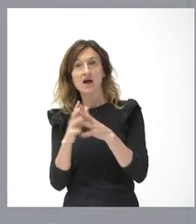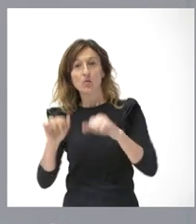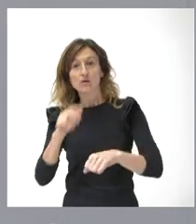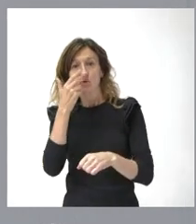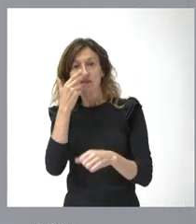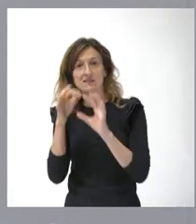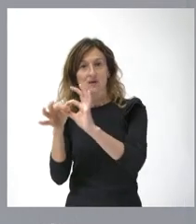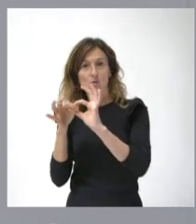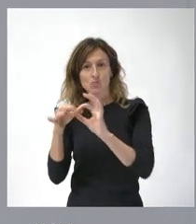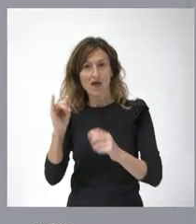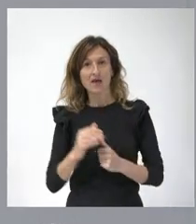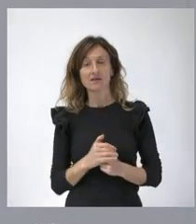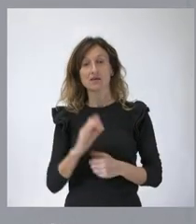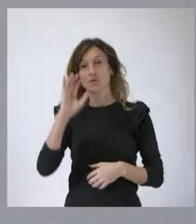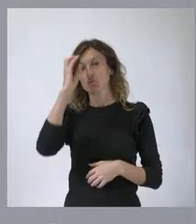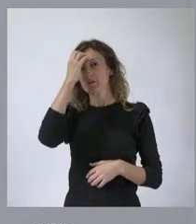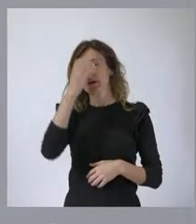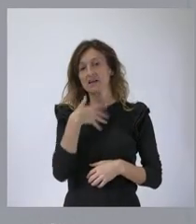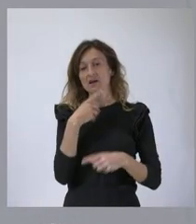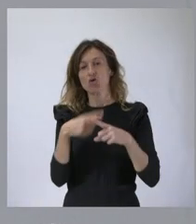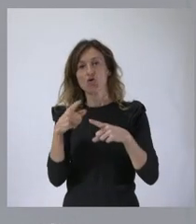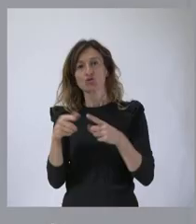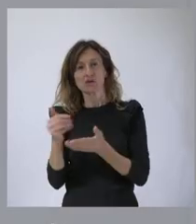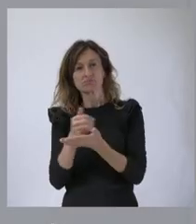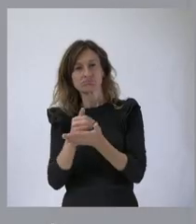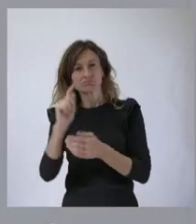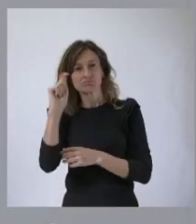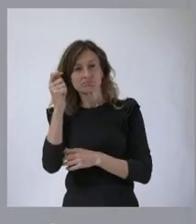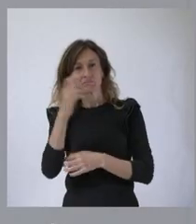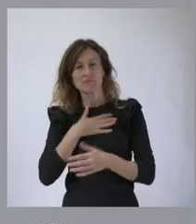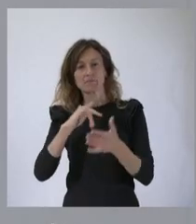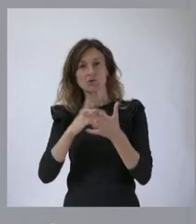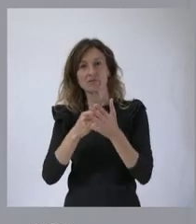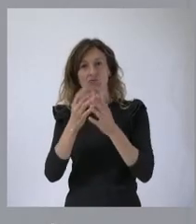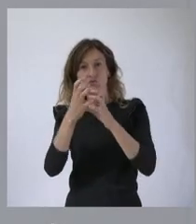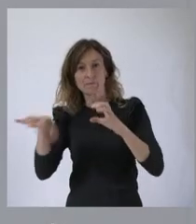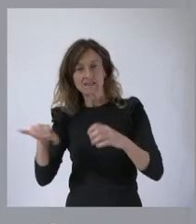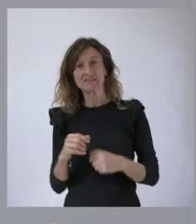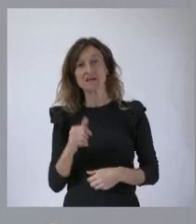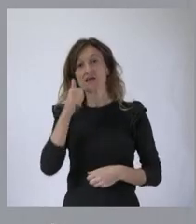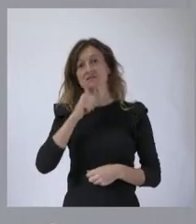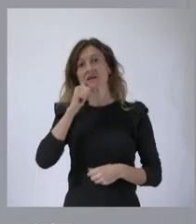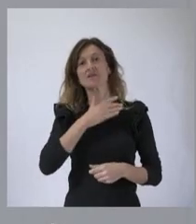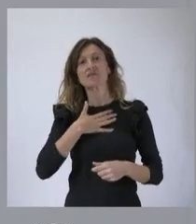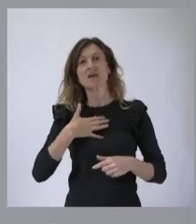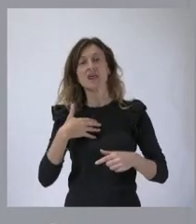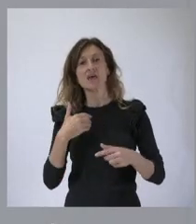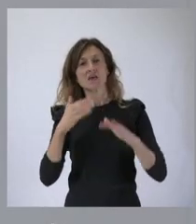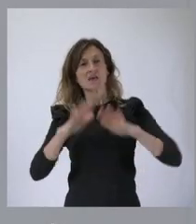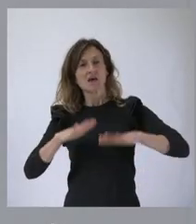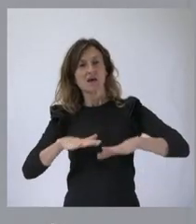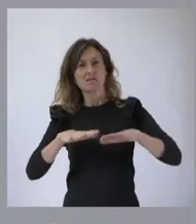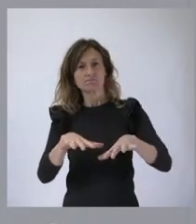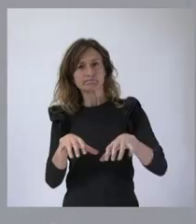comunes Pues de mon de conseguir cosas hacia su proyecto separatista y Pedro Sánchez de estar algún tiempo más en la